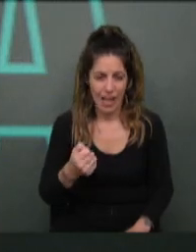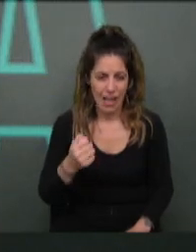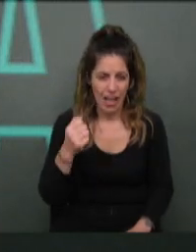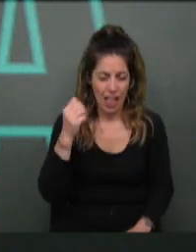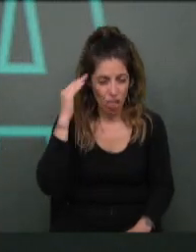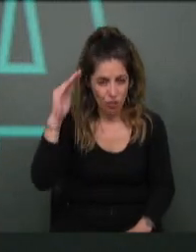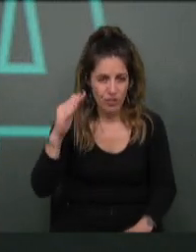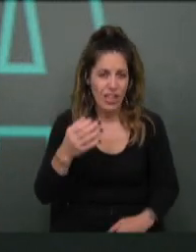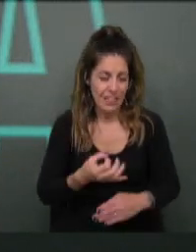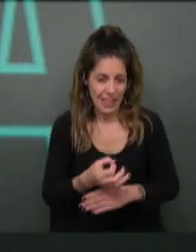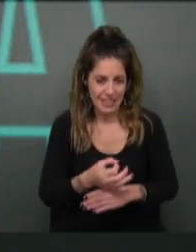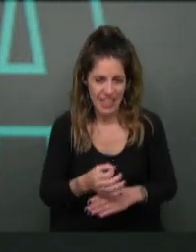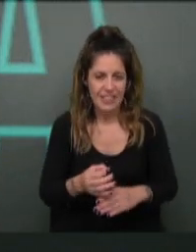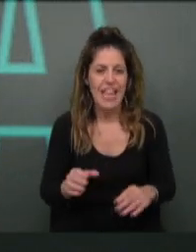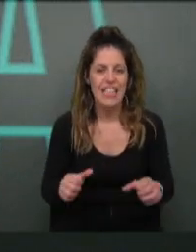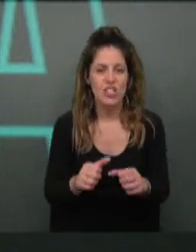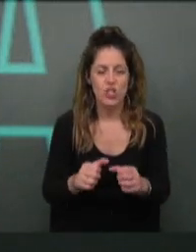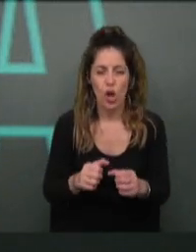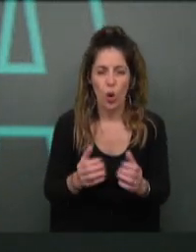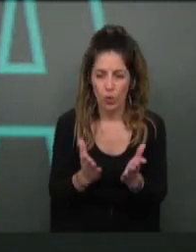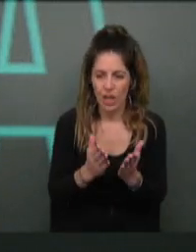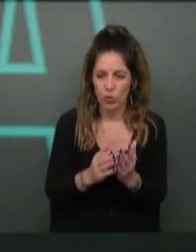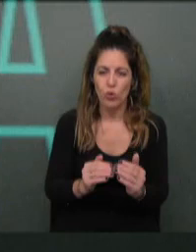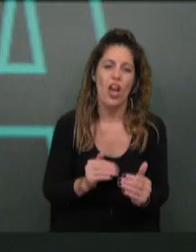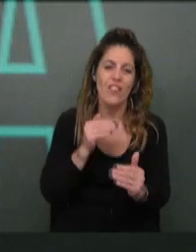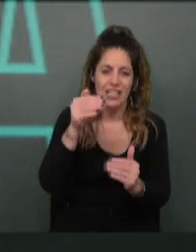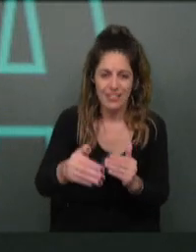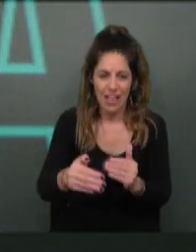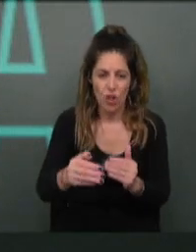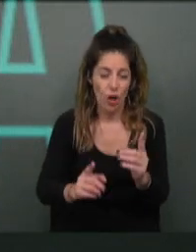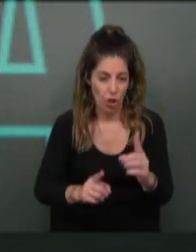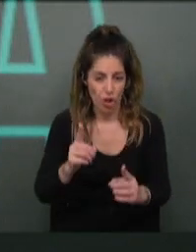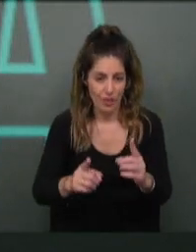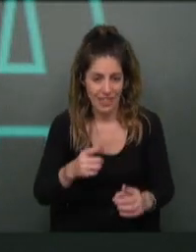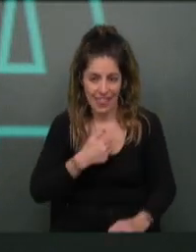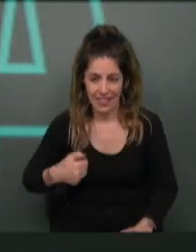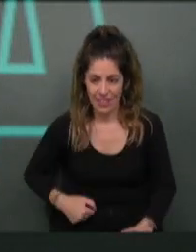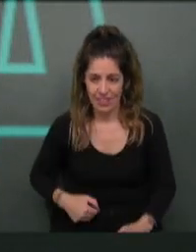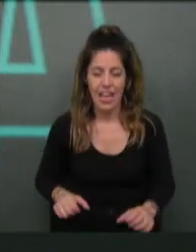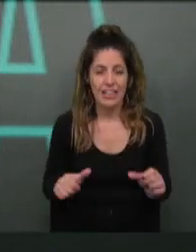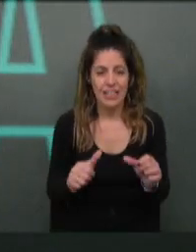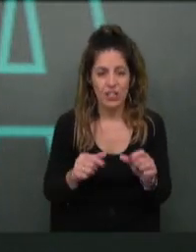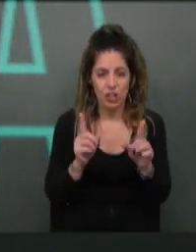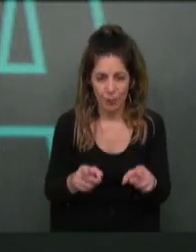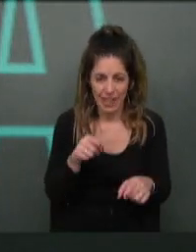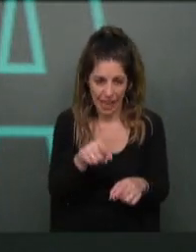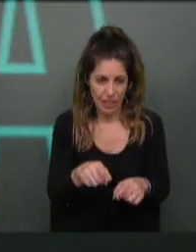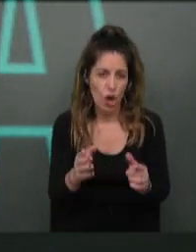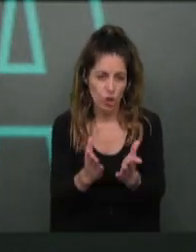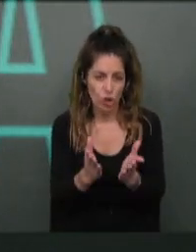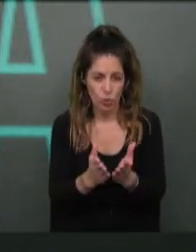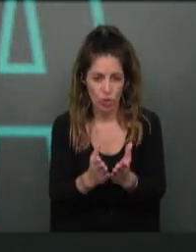flaco eh hizo una maestría en la universidad de Shanghai allí vive y Está realizando un doctorando en esa casa de de